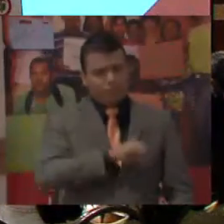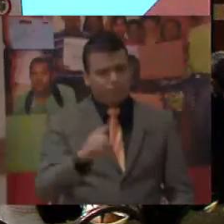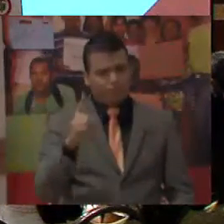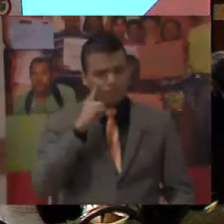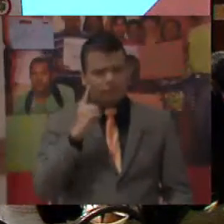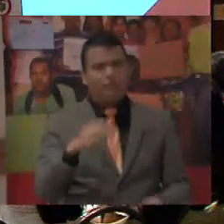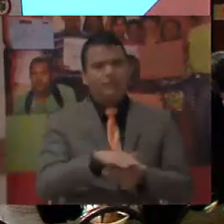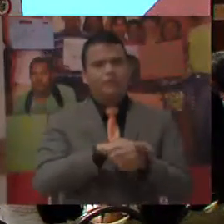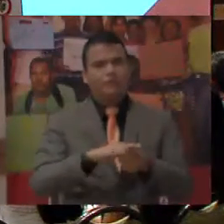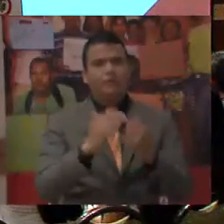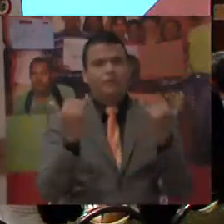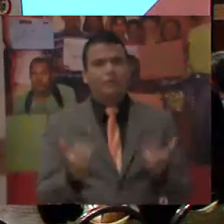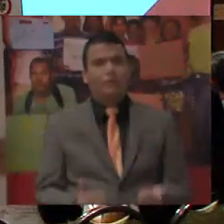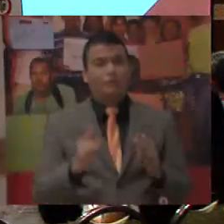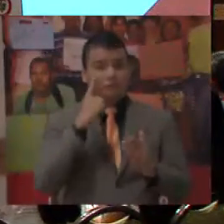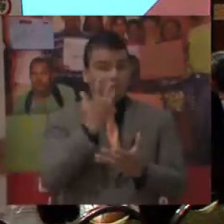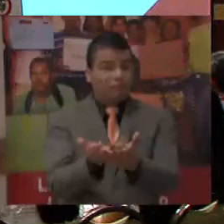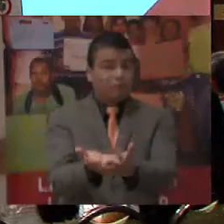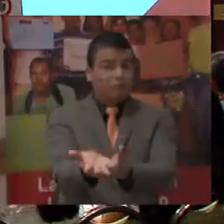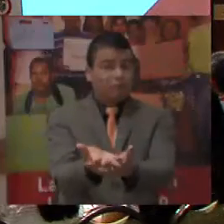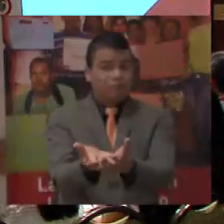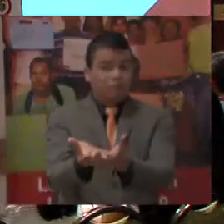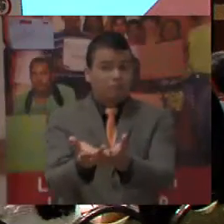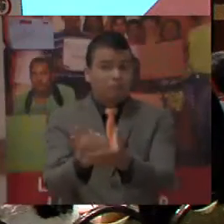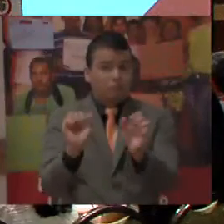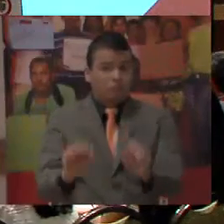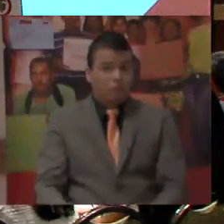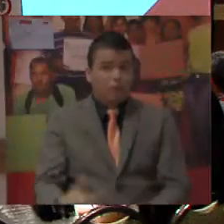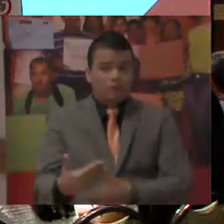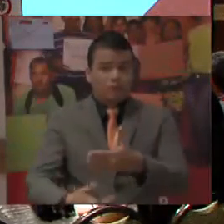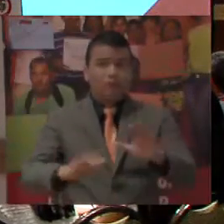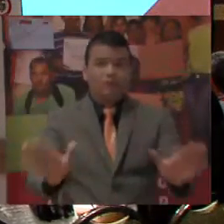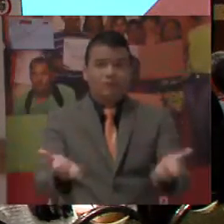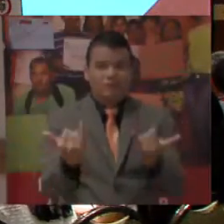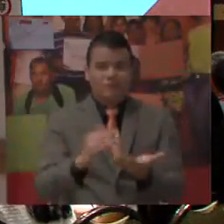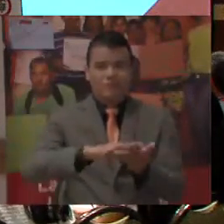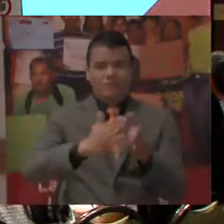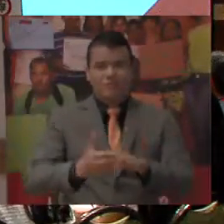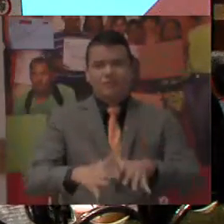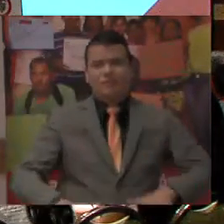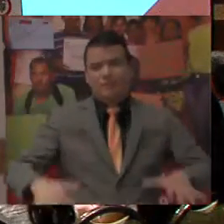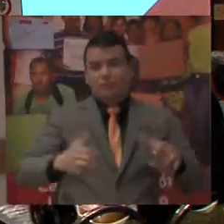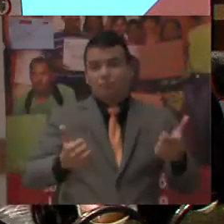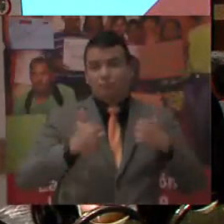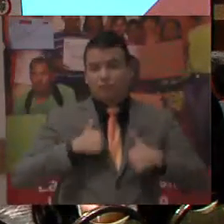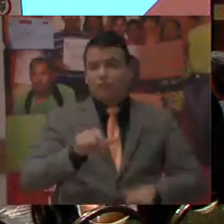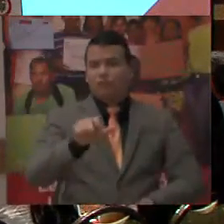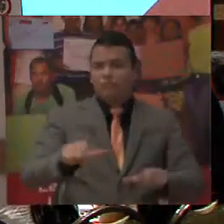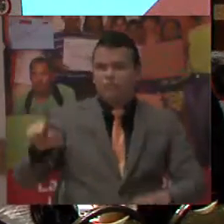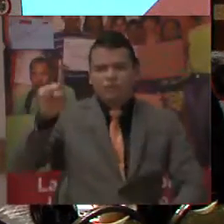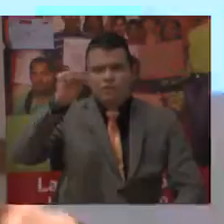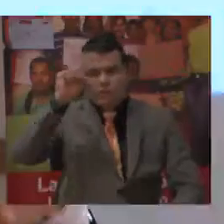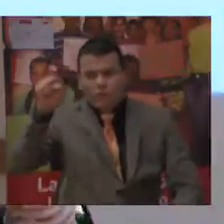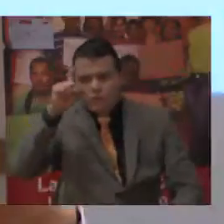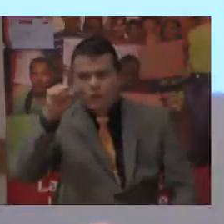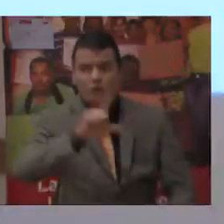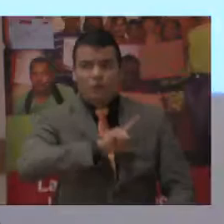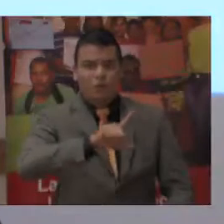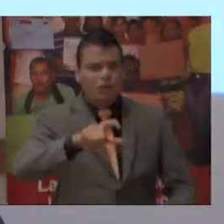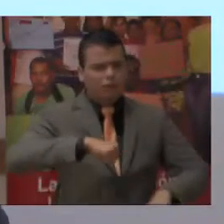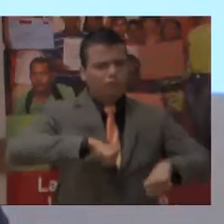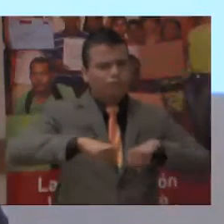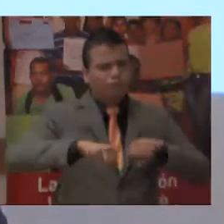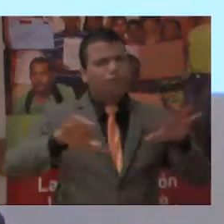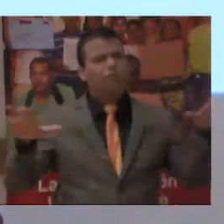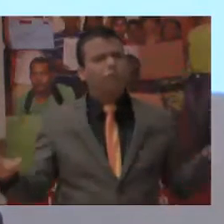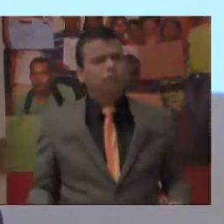Yo quiero sugerir esa construcción de paz en el territorio aprovechando que tenemos gobernantes que están saliendo, que están gobernando en